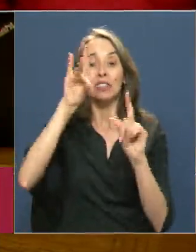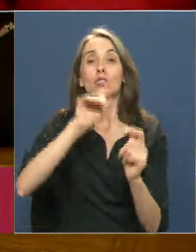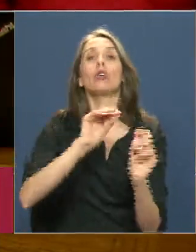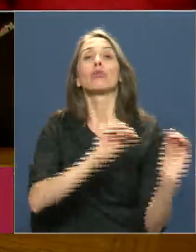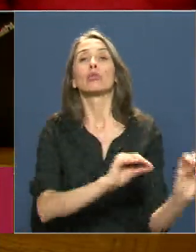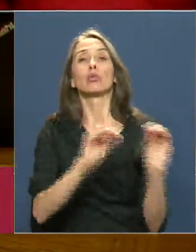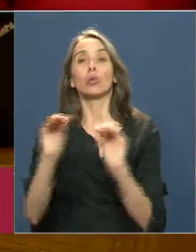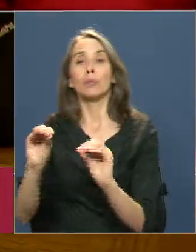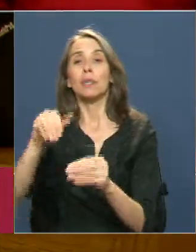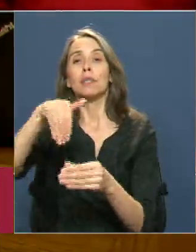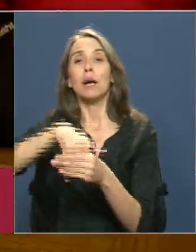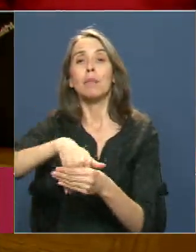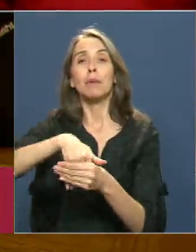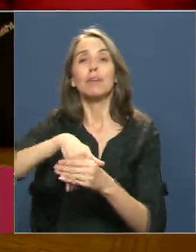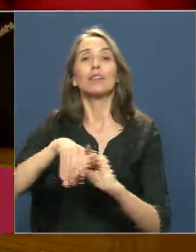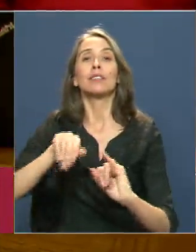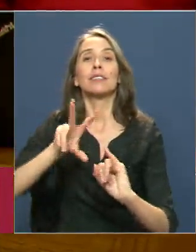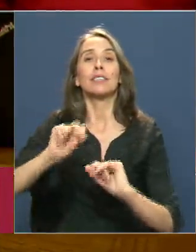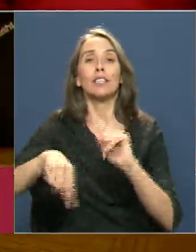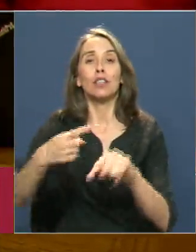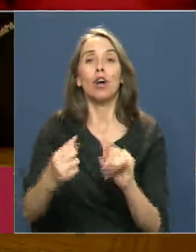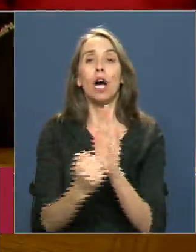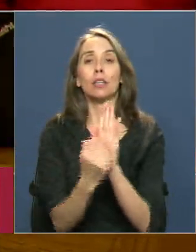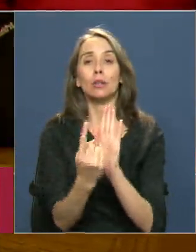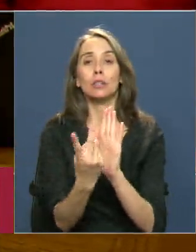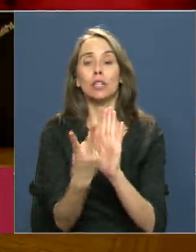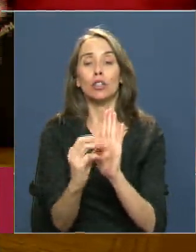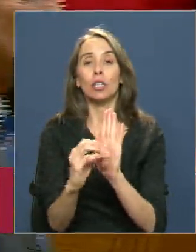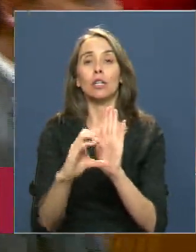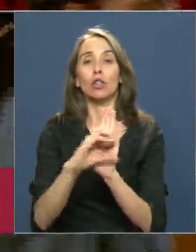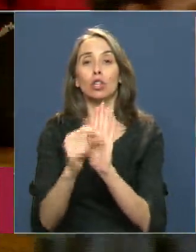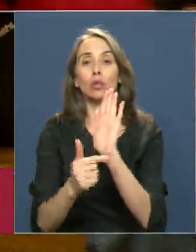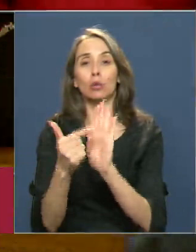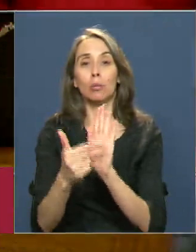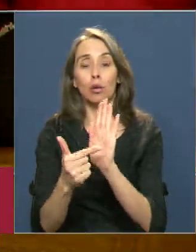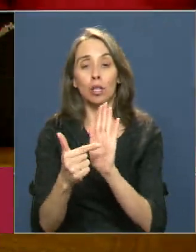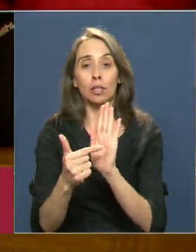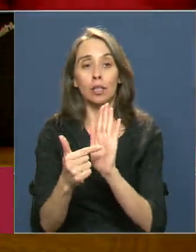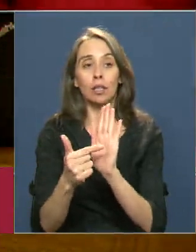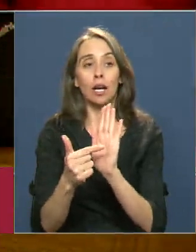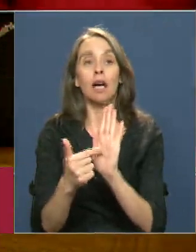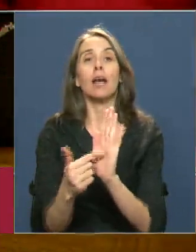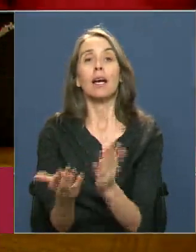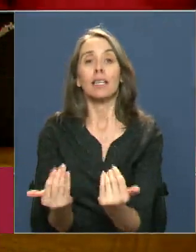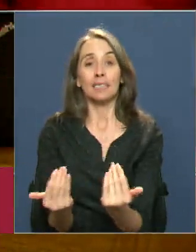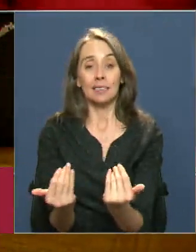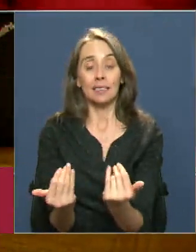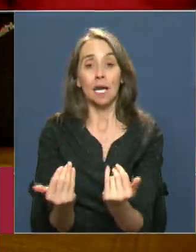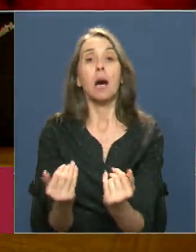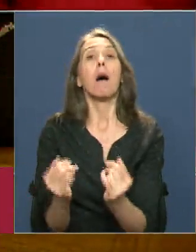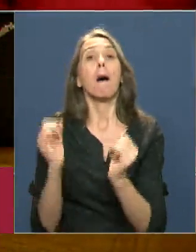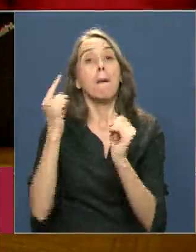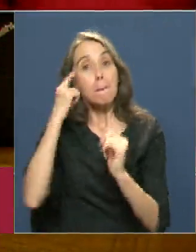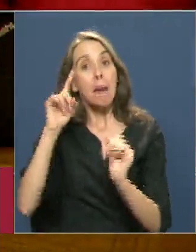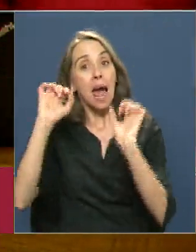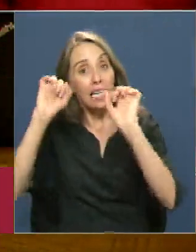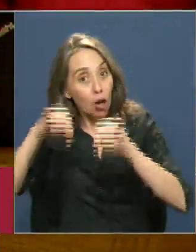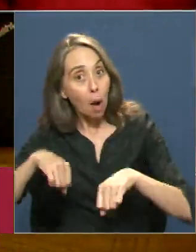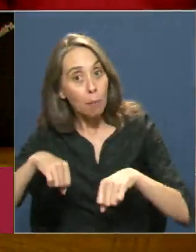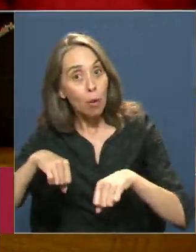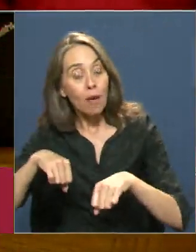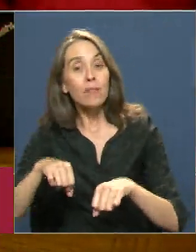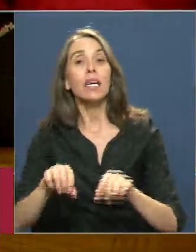plebiscito nacional establecido en el artículo 130 de la Constitución Política, que requiere para su aprobación